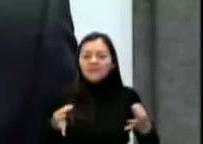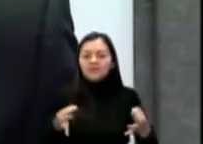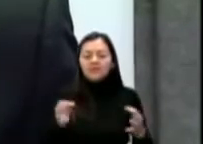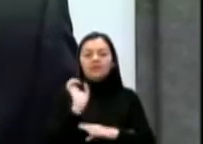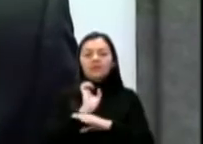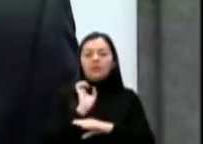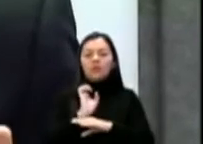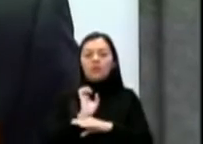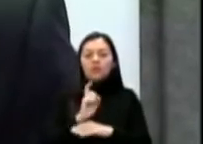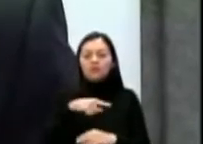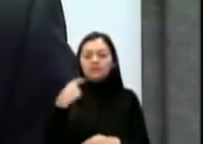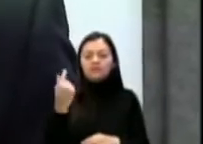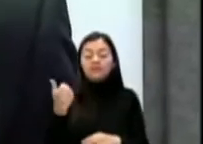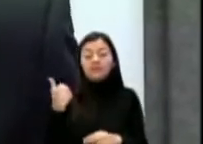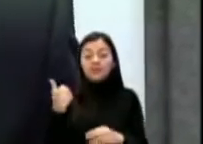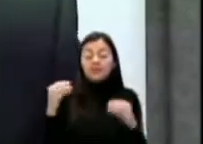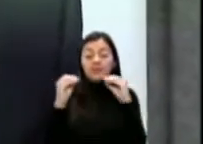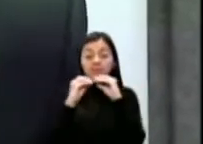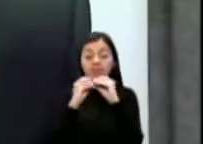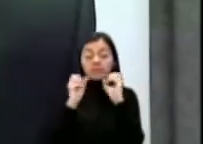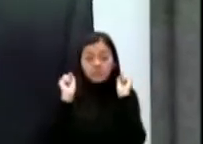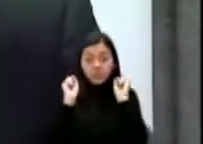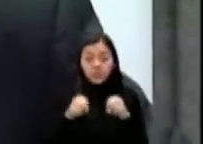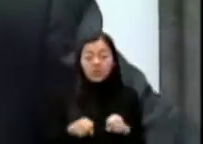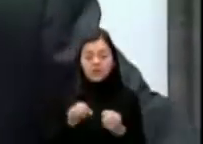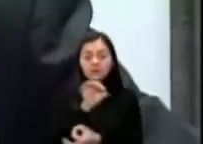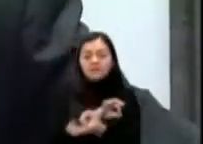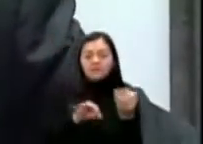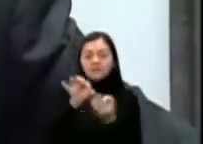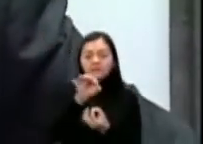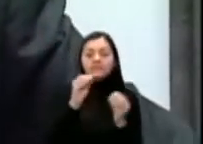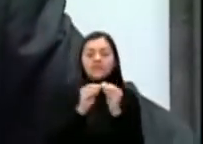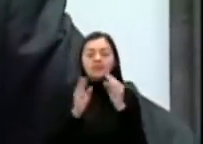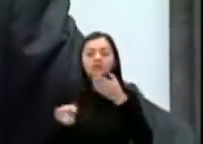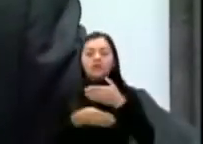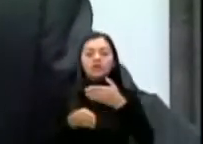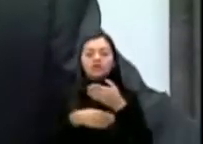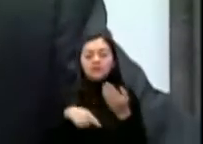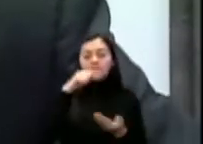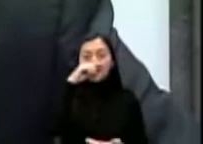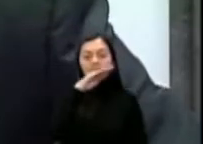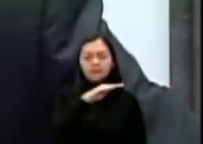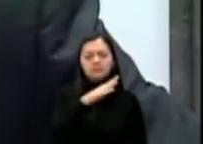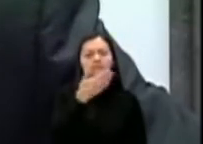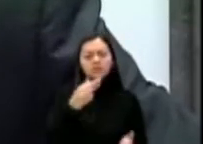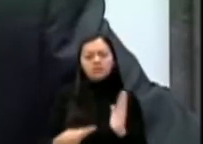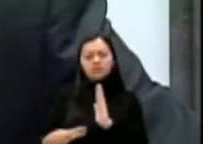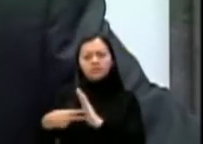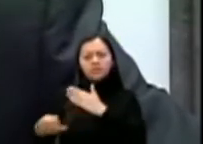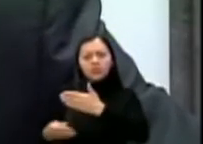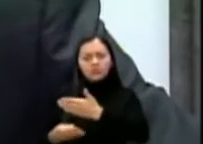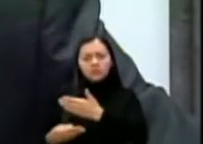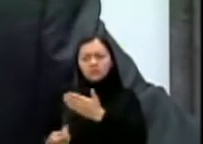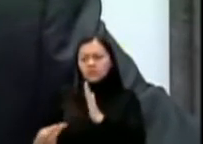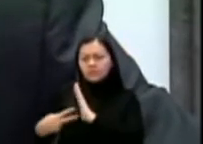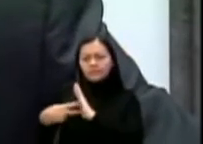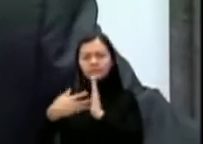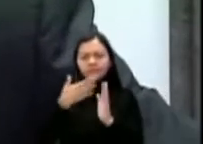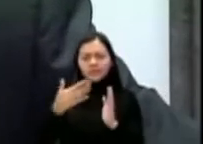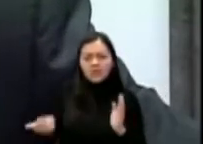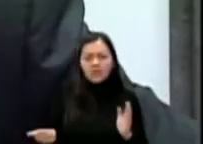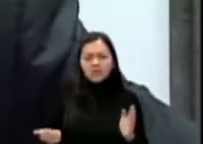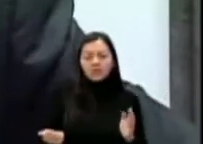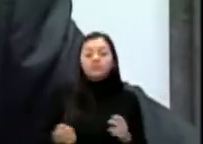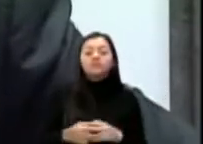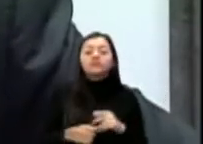ecuatorianos energía que nos va a permitir sustituir nuestras cocinas de gas por cocinas de inducción que utilizan electricidad con